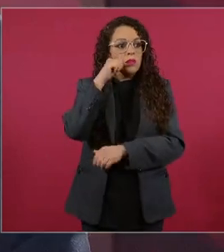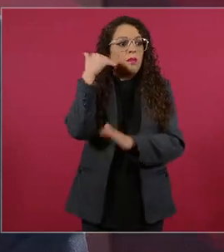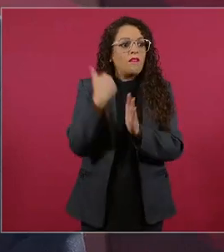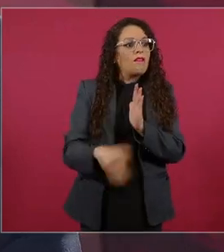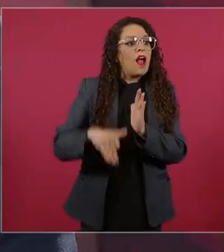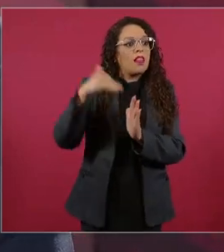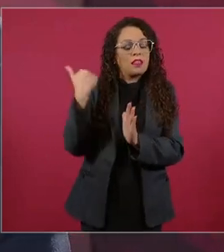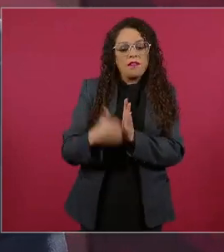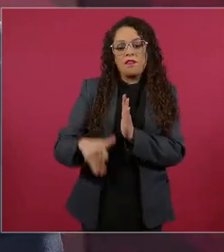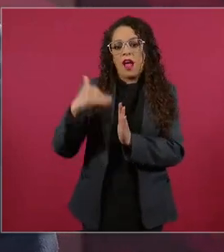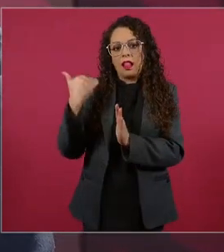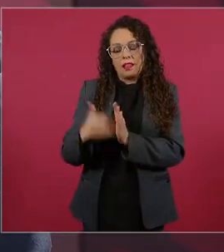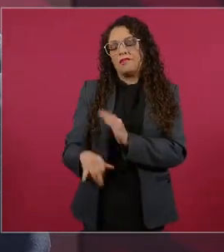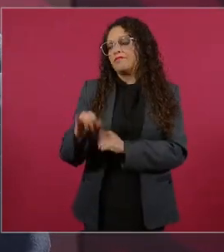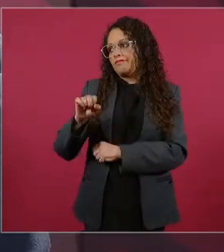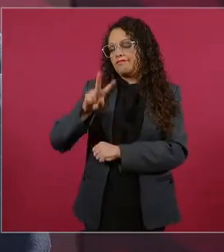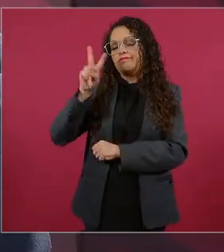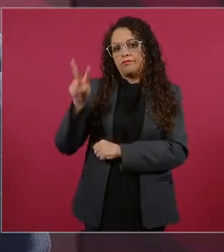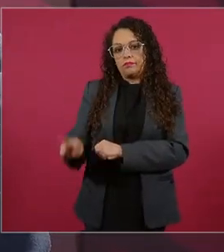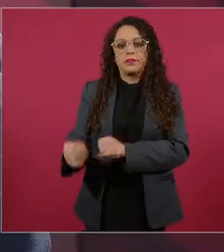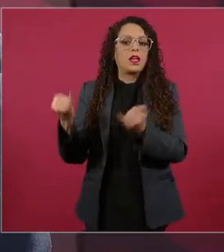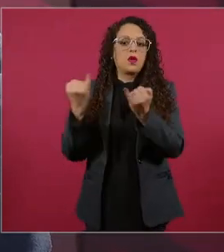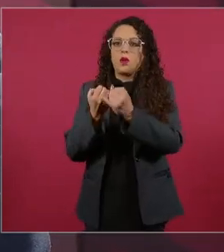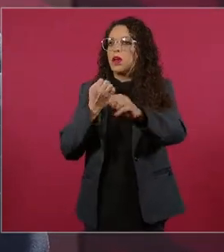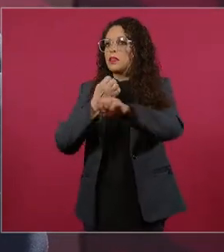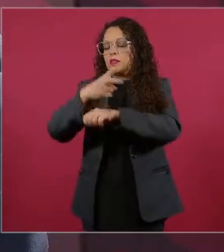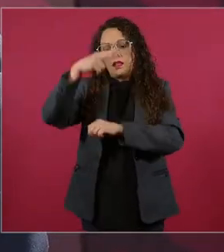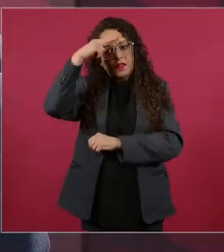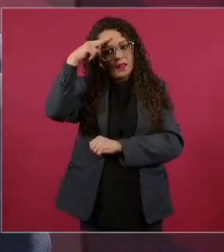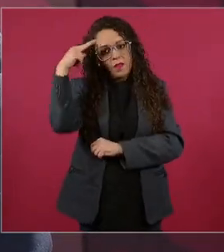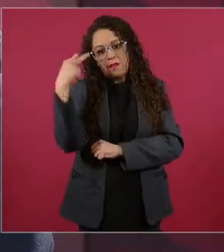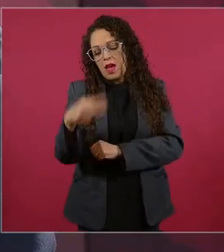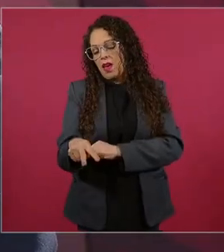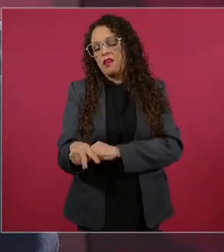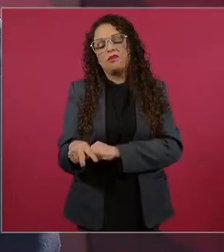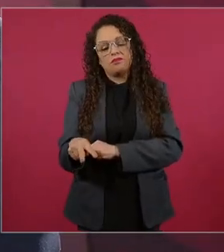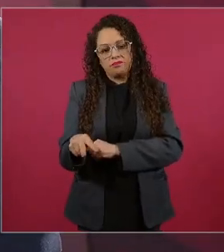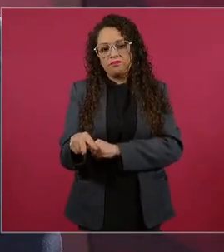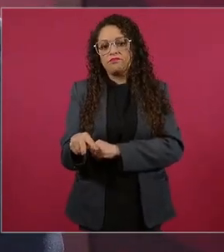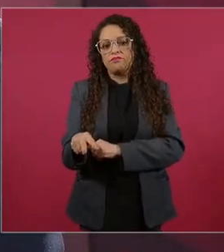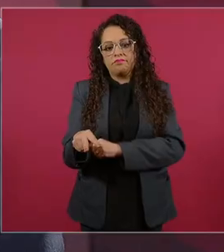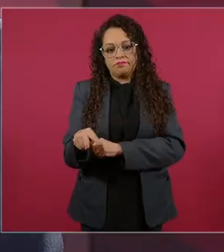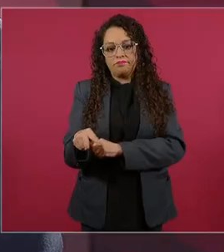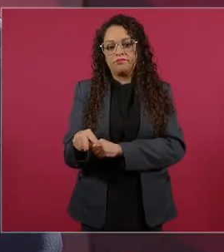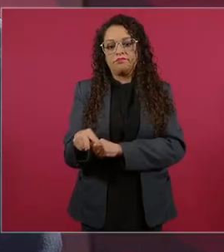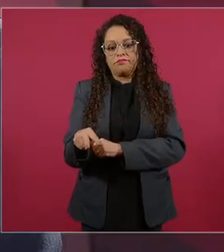La falta de agua también en el Estado de México, sí.